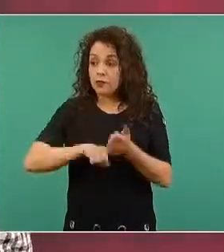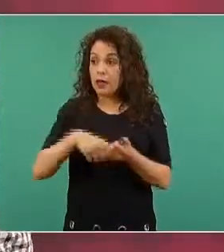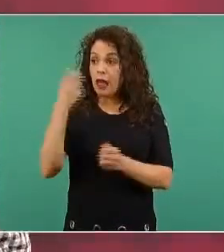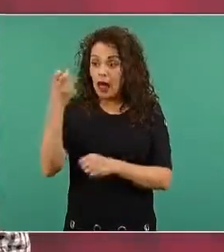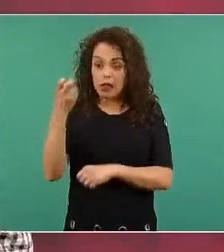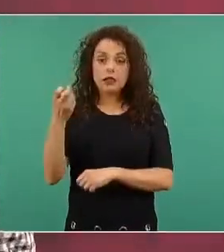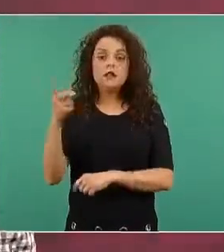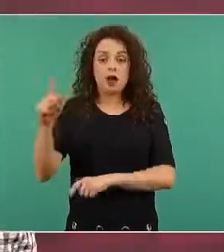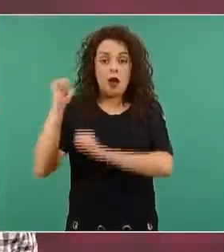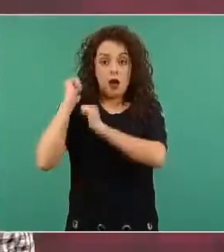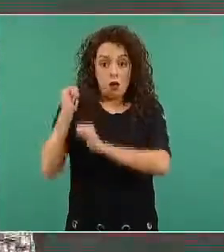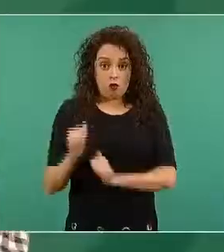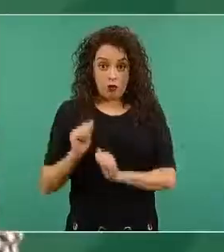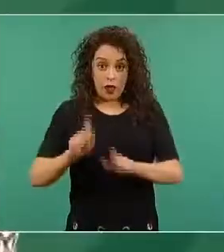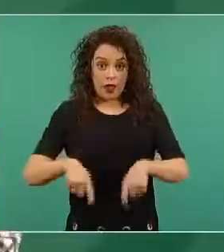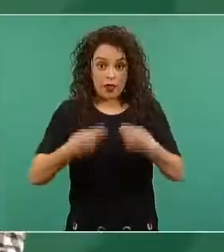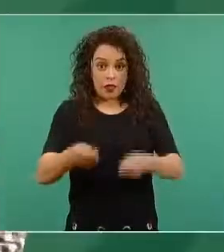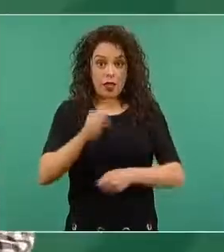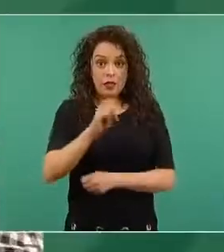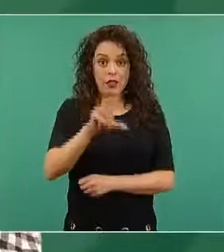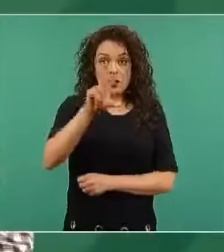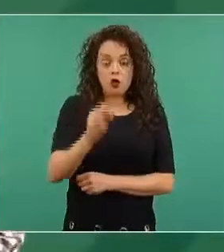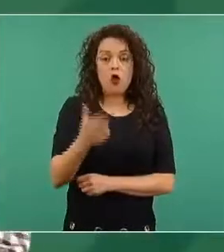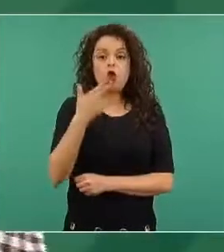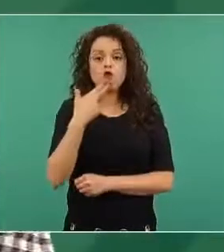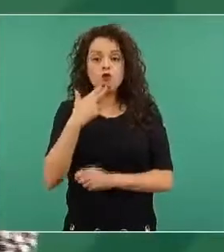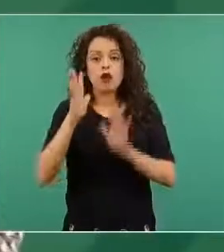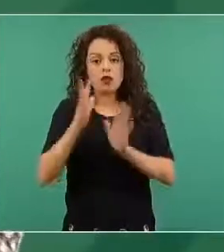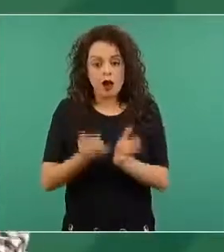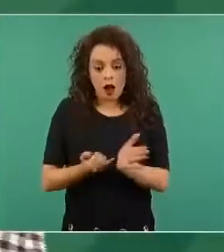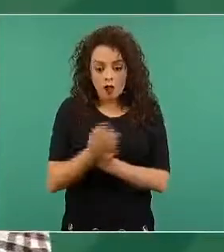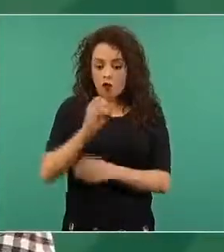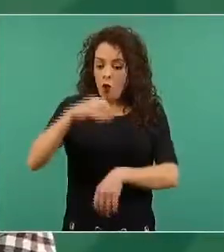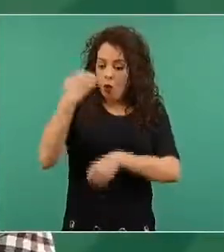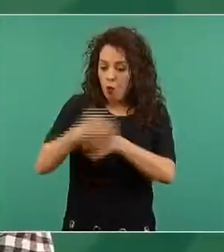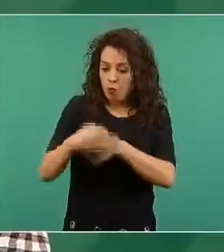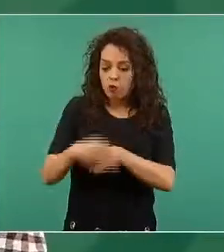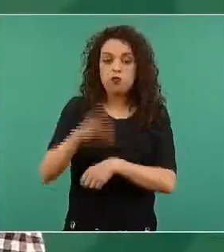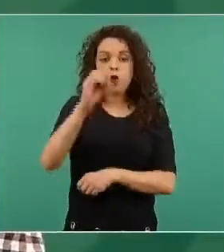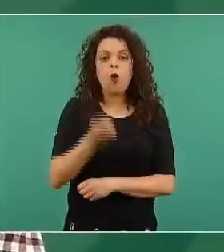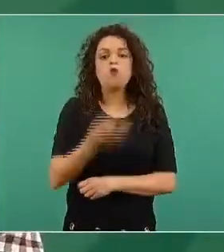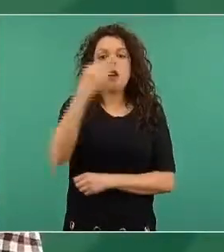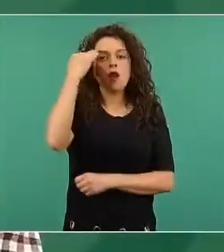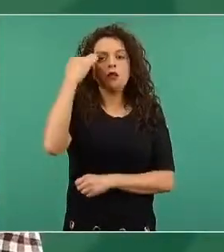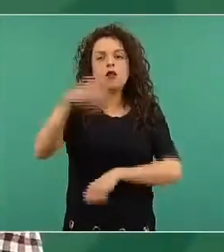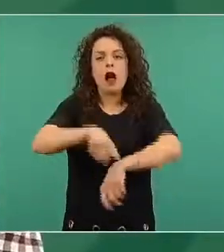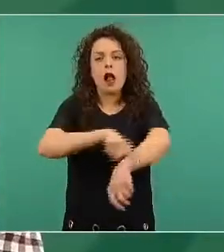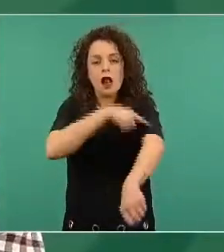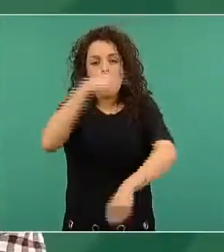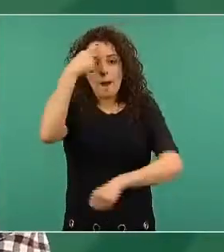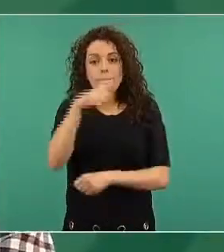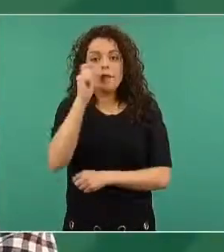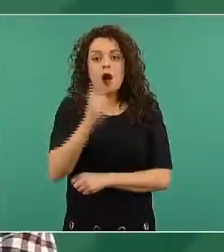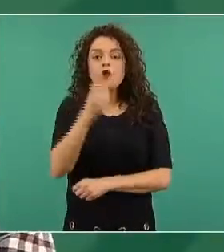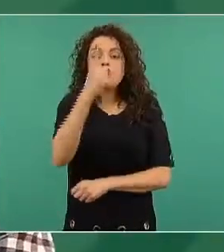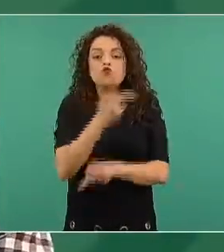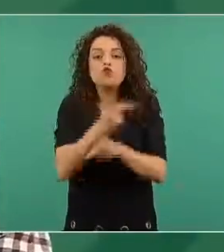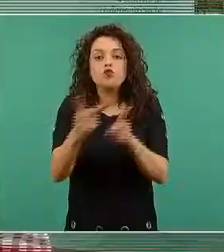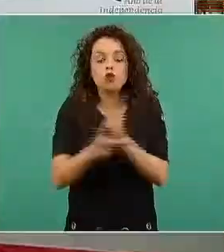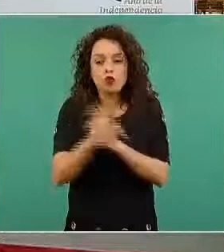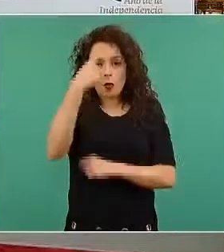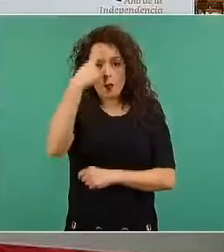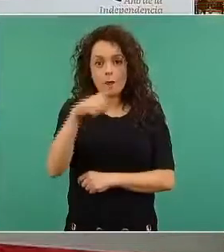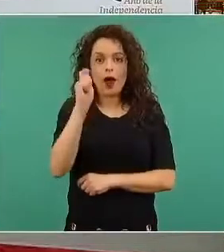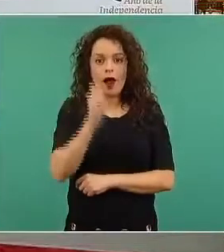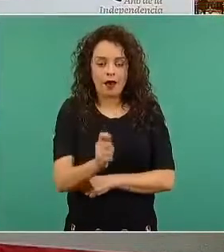sanitaria para el uso definitivo, permanente o de largo plazo de un producto farmacéutico. Para que